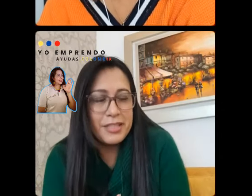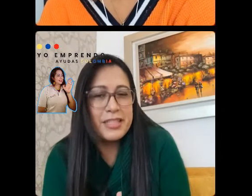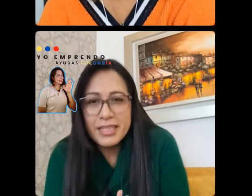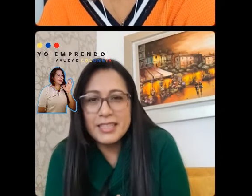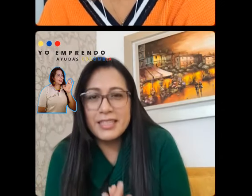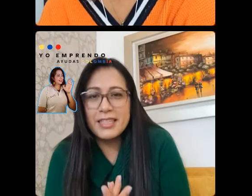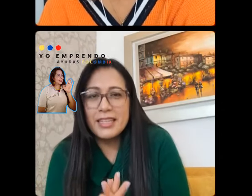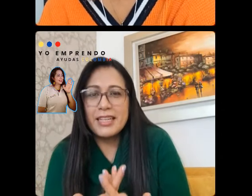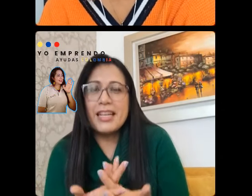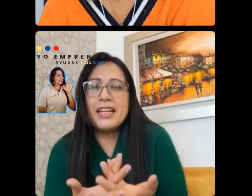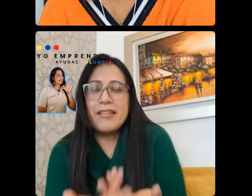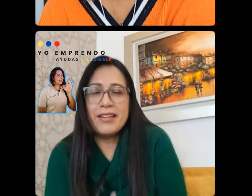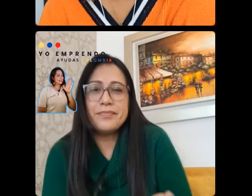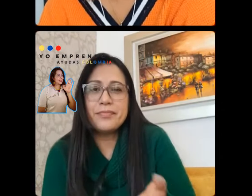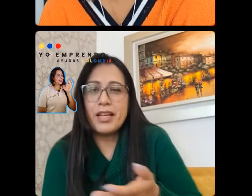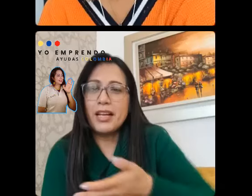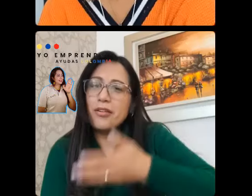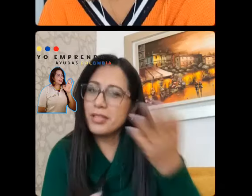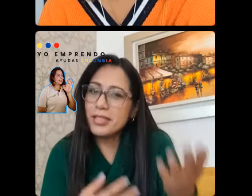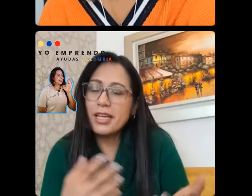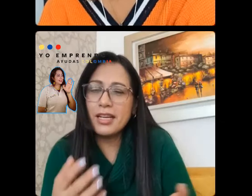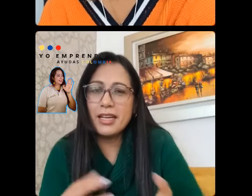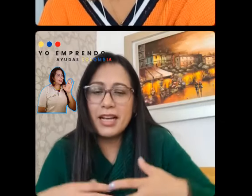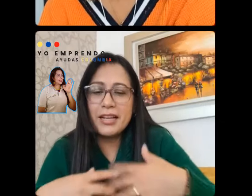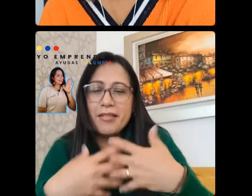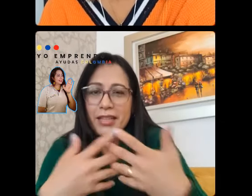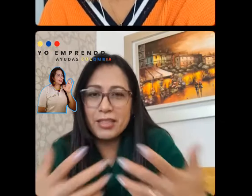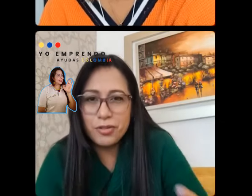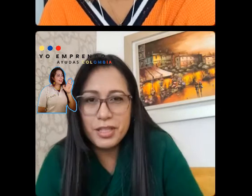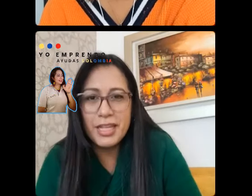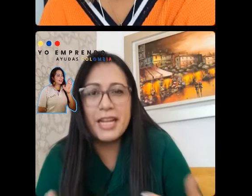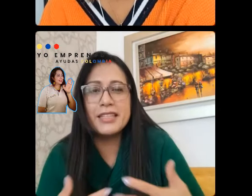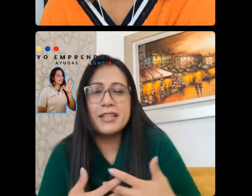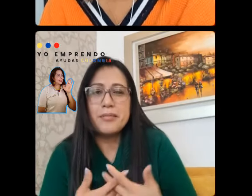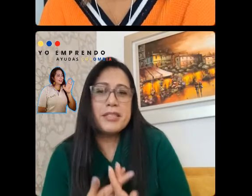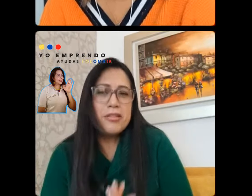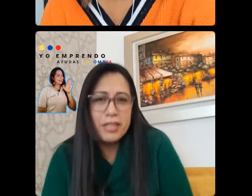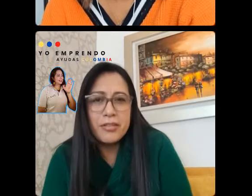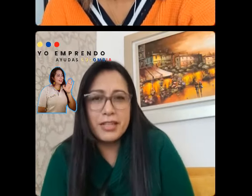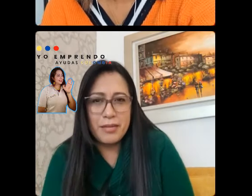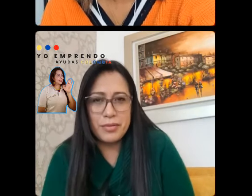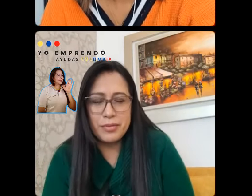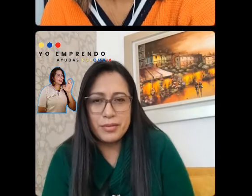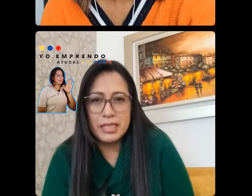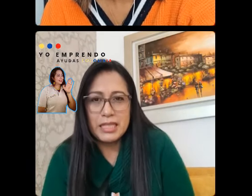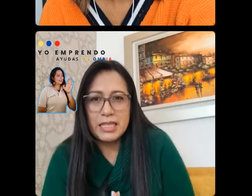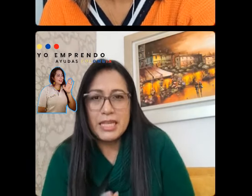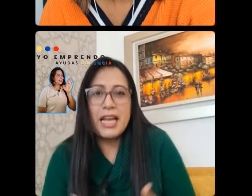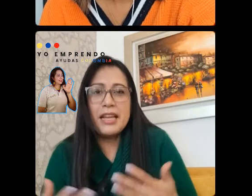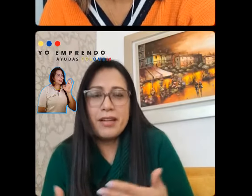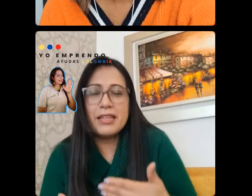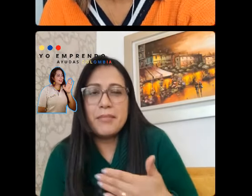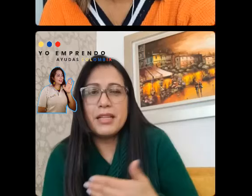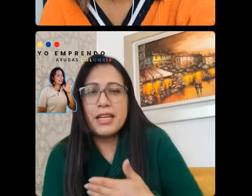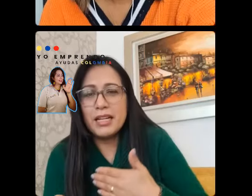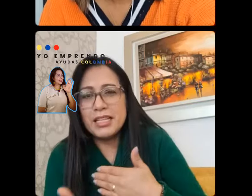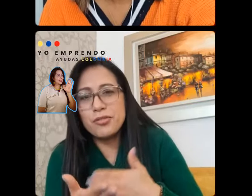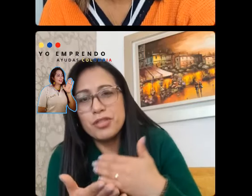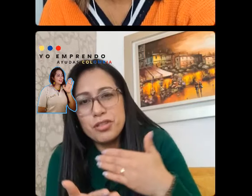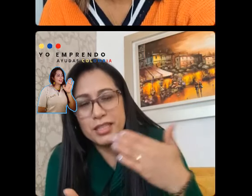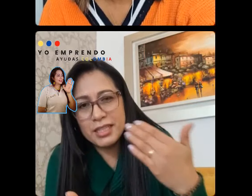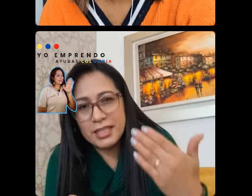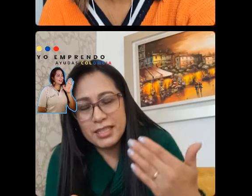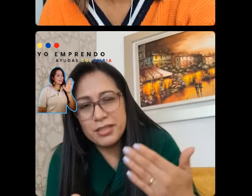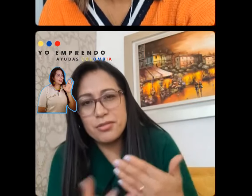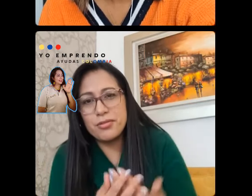decisiones quizás que deriven en cosas que que a nivel de sociedad Pues es lo que no queremos y a nivel también de